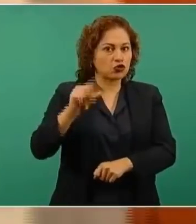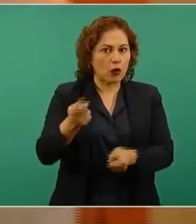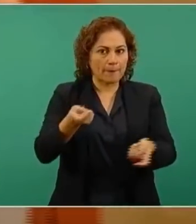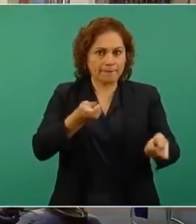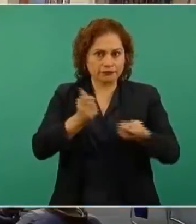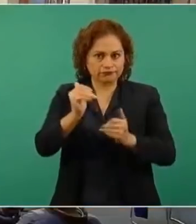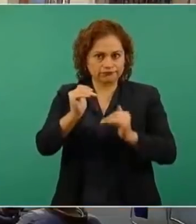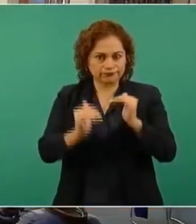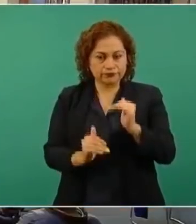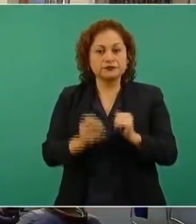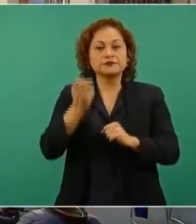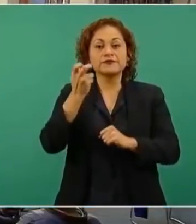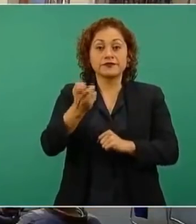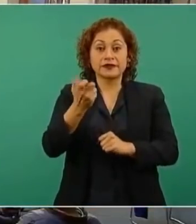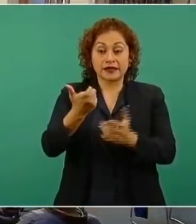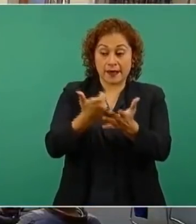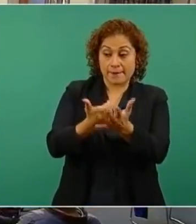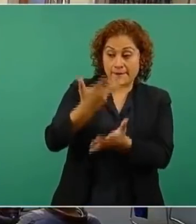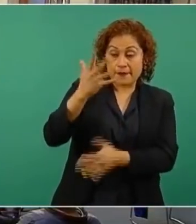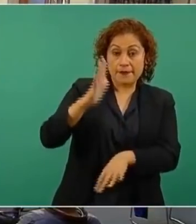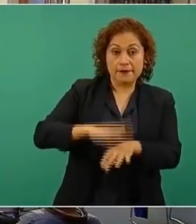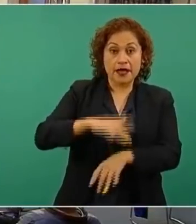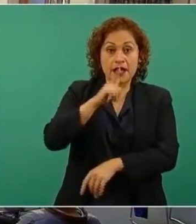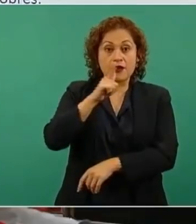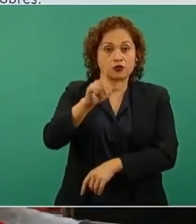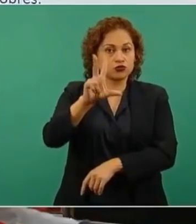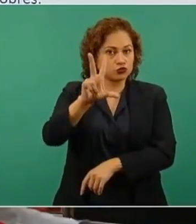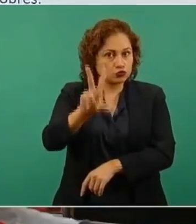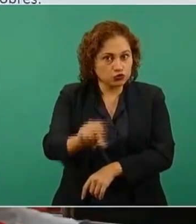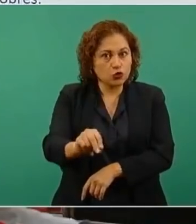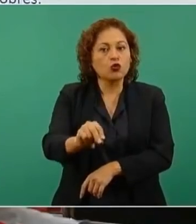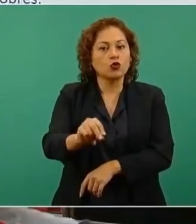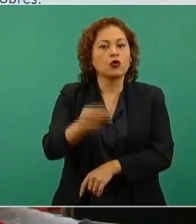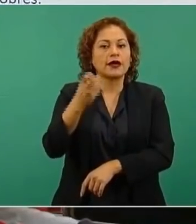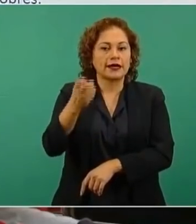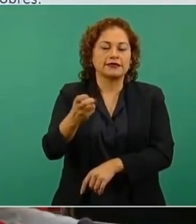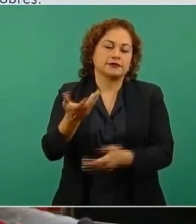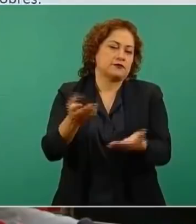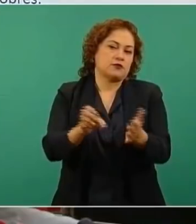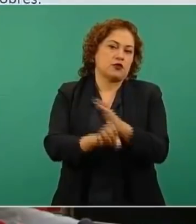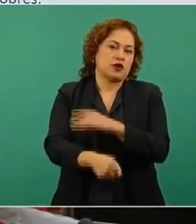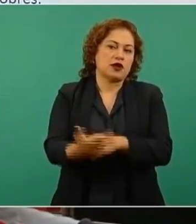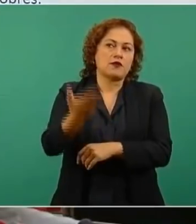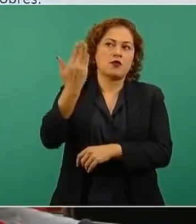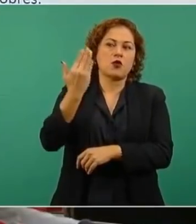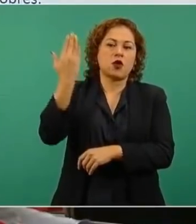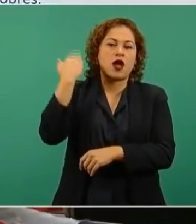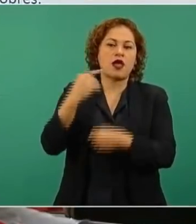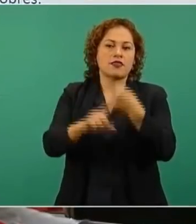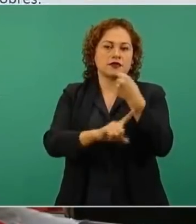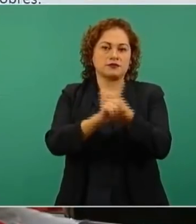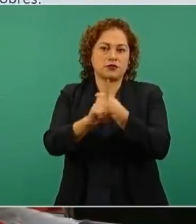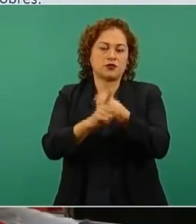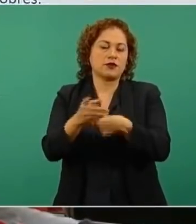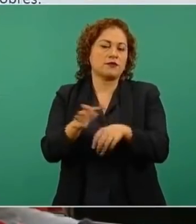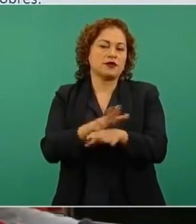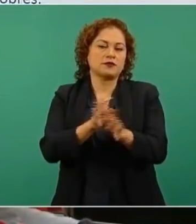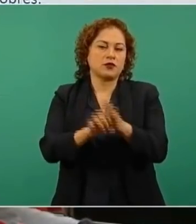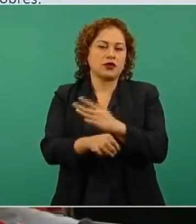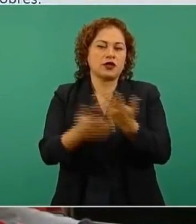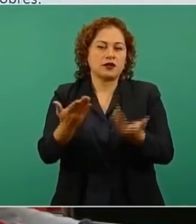ese no incremento de tarifas, como lo dijimos hace rato, a diferencia de otras crisis donde con esos paquetes de ajuste